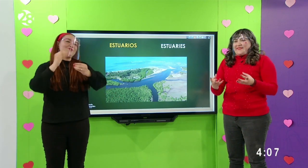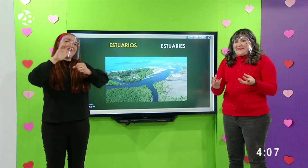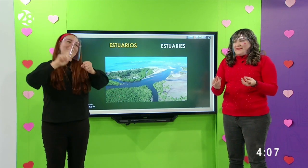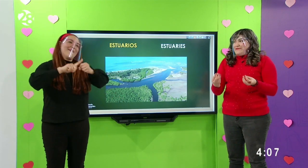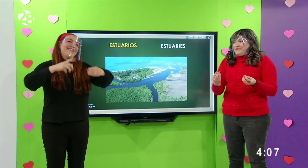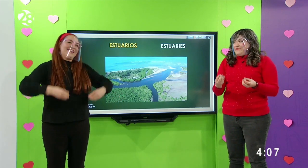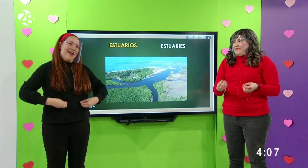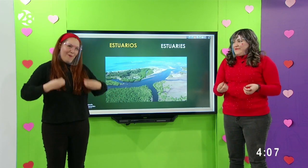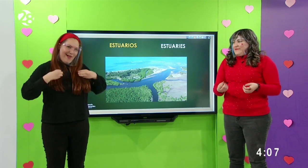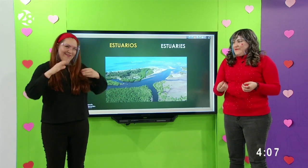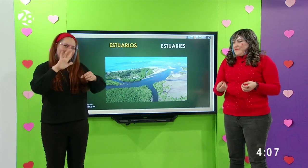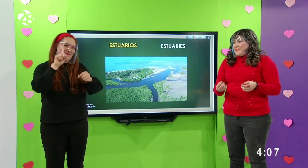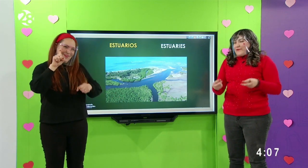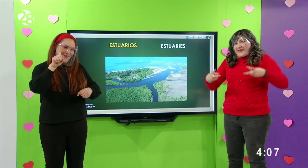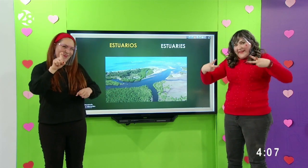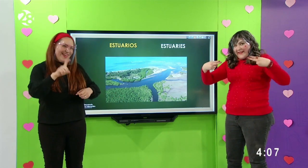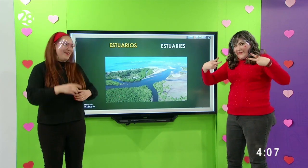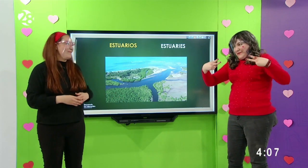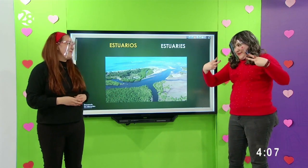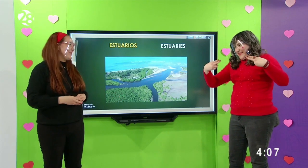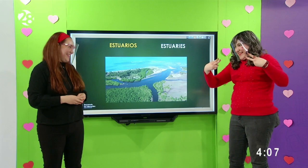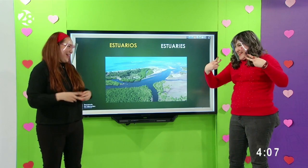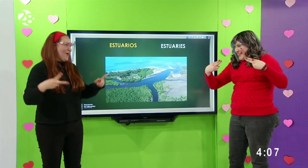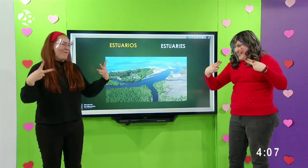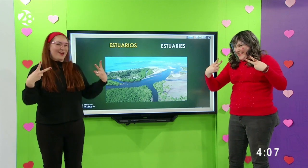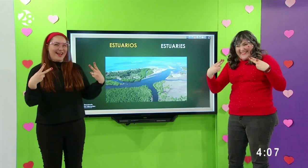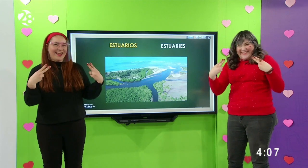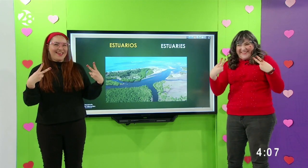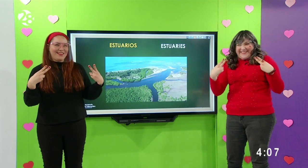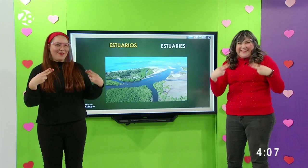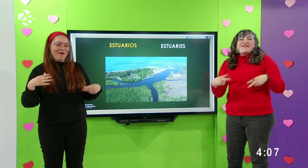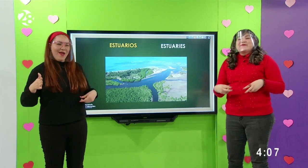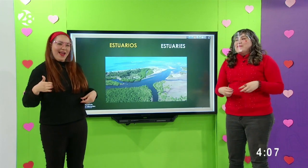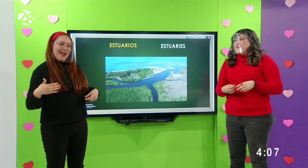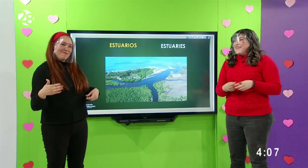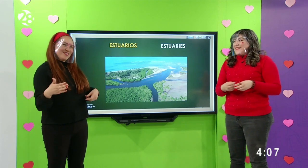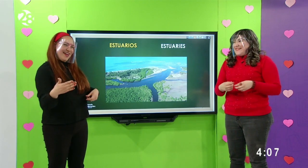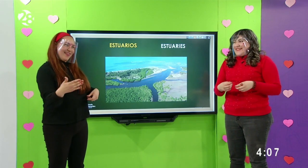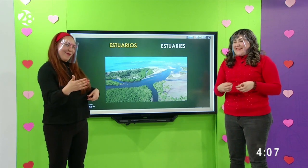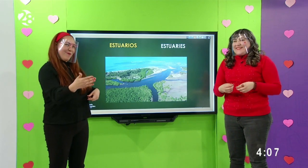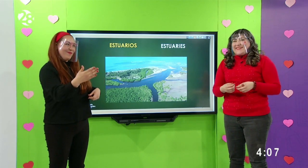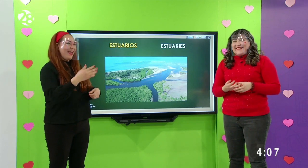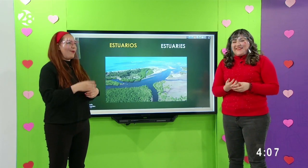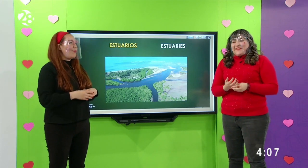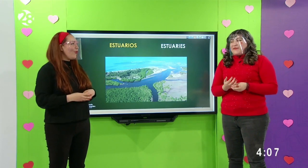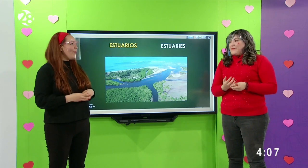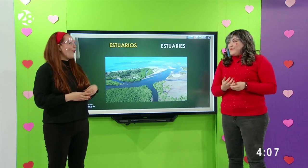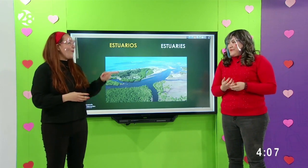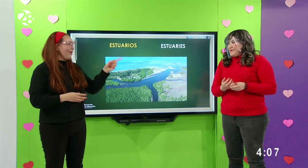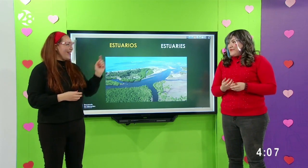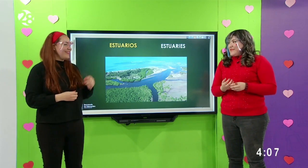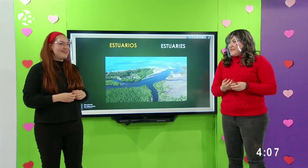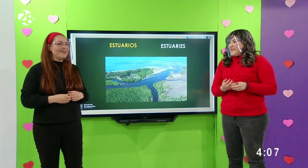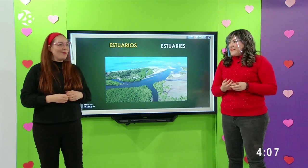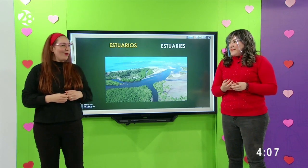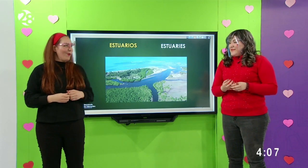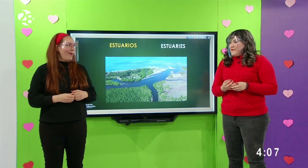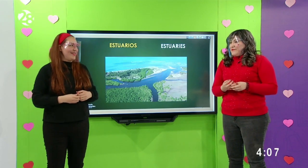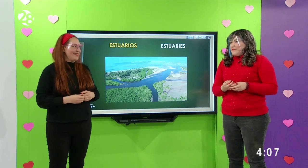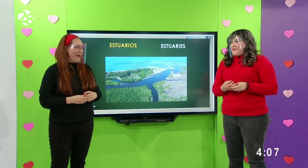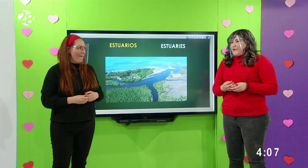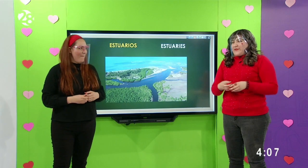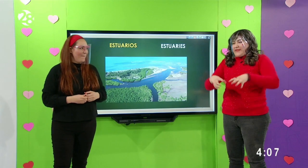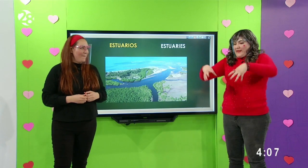y muchos animales del agua. Como el cangrejo. ¿Okay? Como el cangrejito, el pescado, el pulpo. ¿Cómo cree que se dice